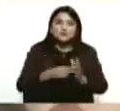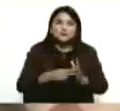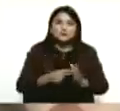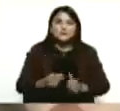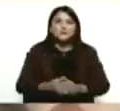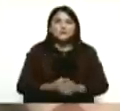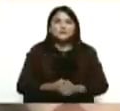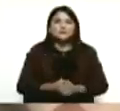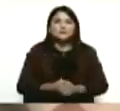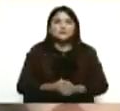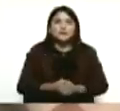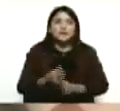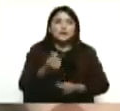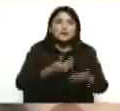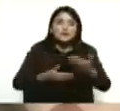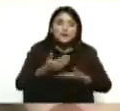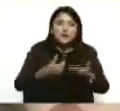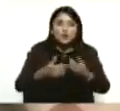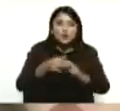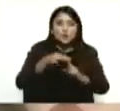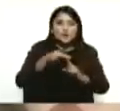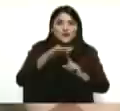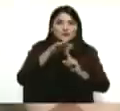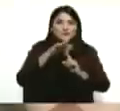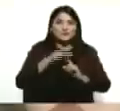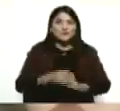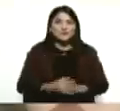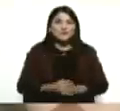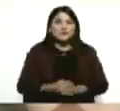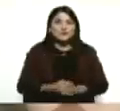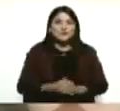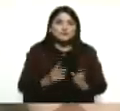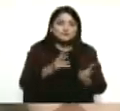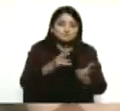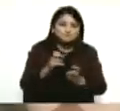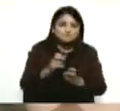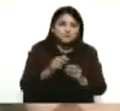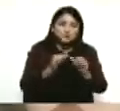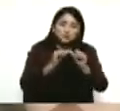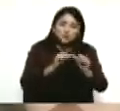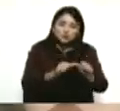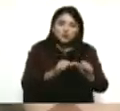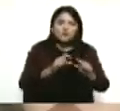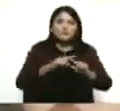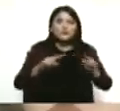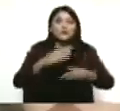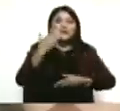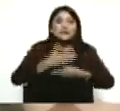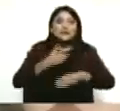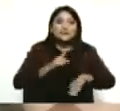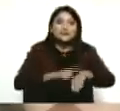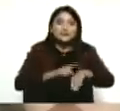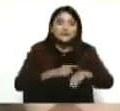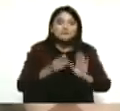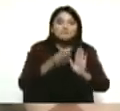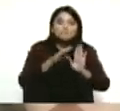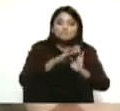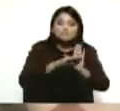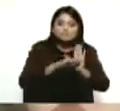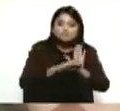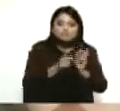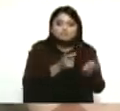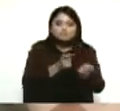actividad económica donde los gobernadores, los estados perciben tributos, pues se mantiene, pero con una reglamentación, con